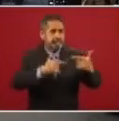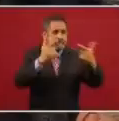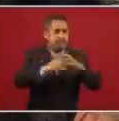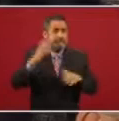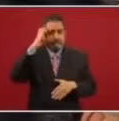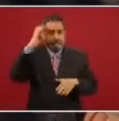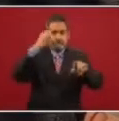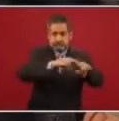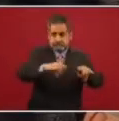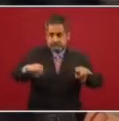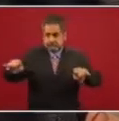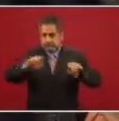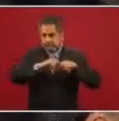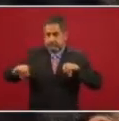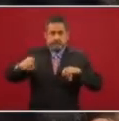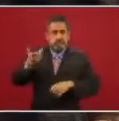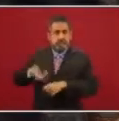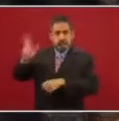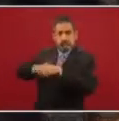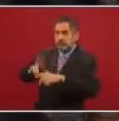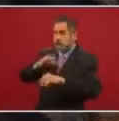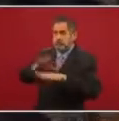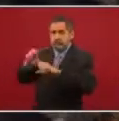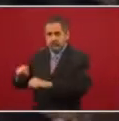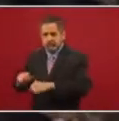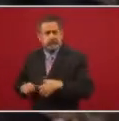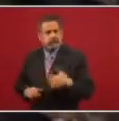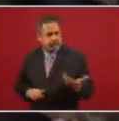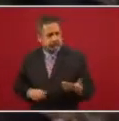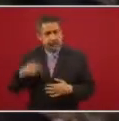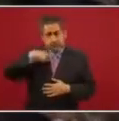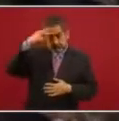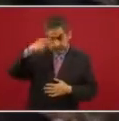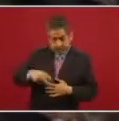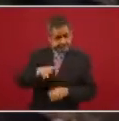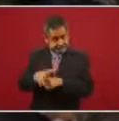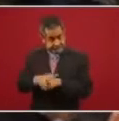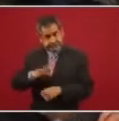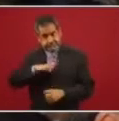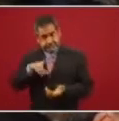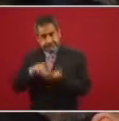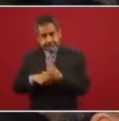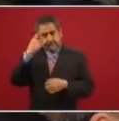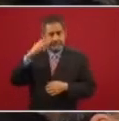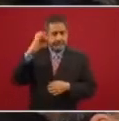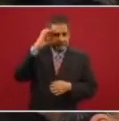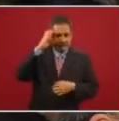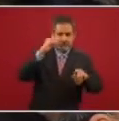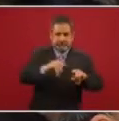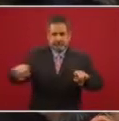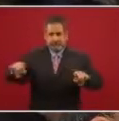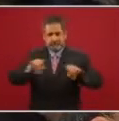capacidad hospitalaria en aquel país cuál es la capacidad instalada en méxico en cuanto a camas para atender